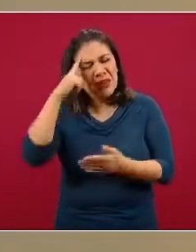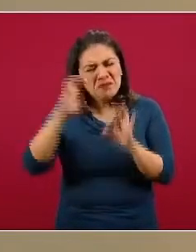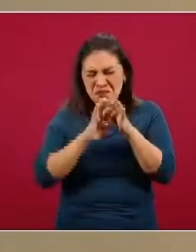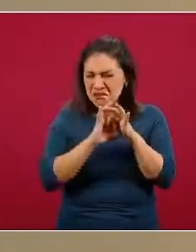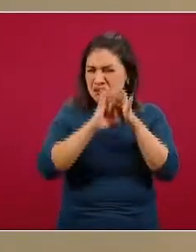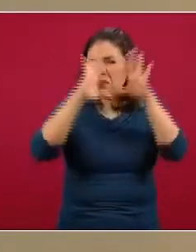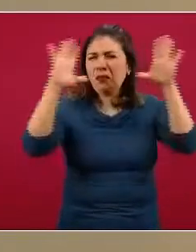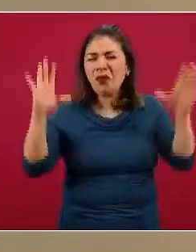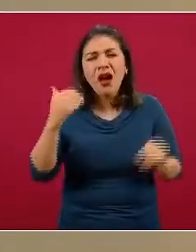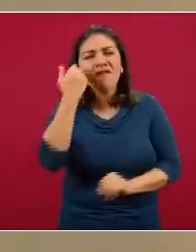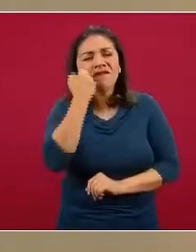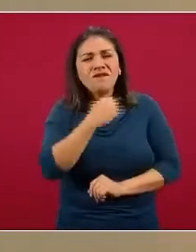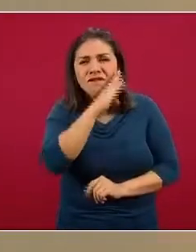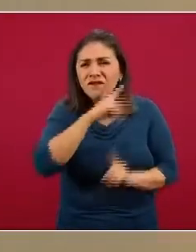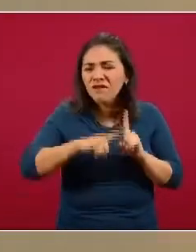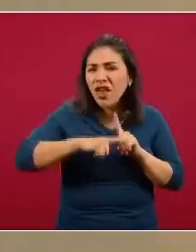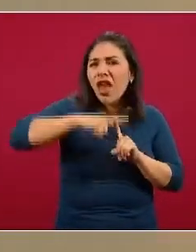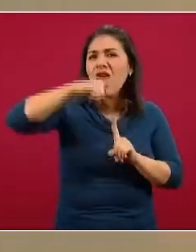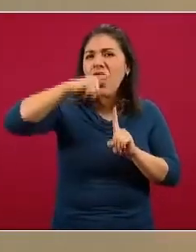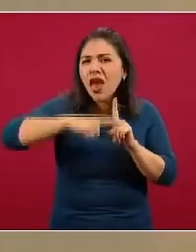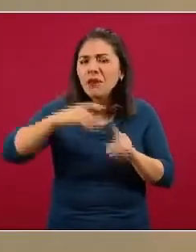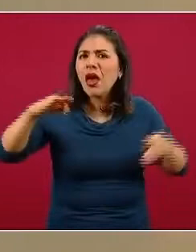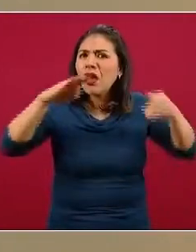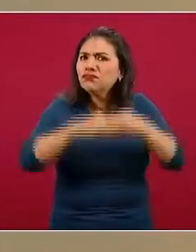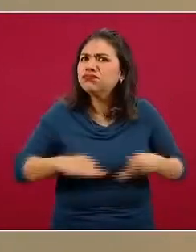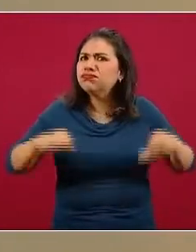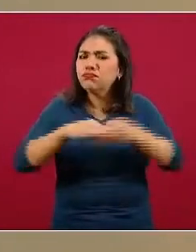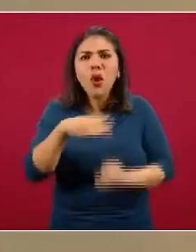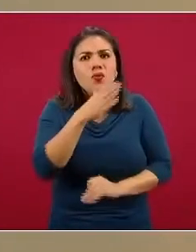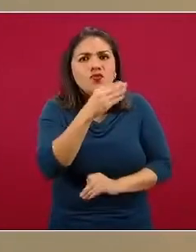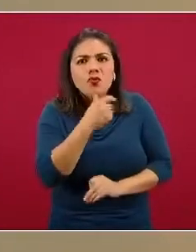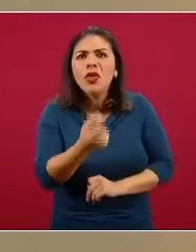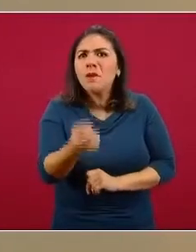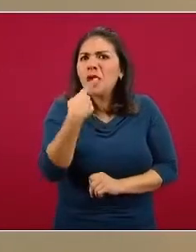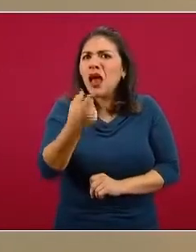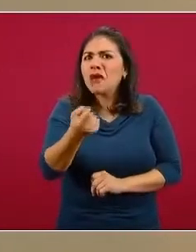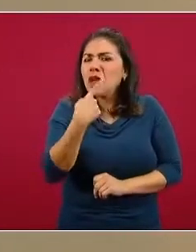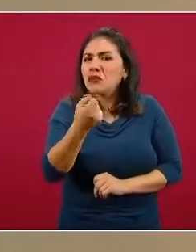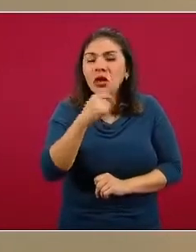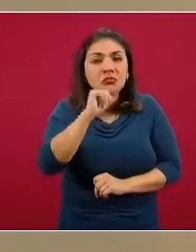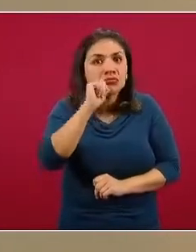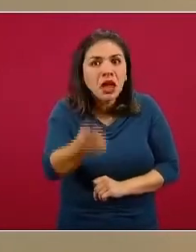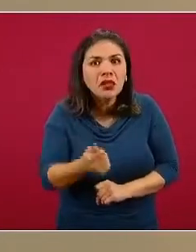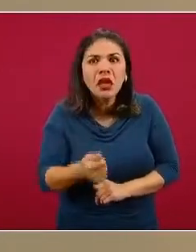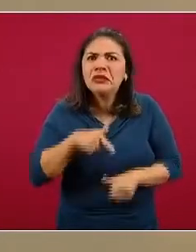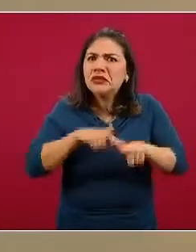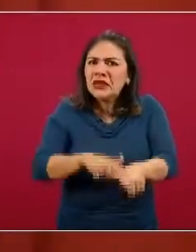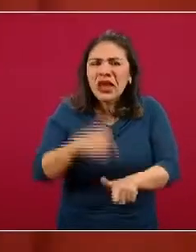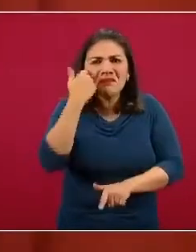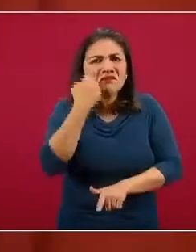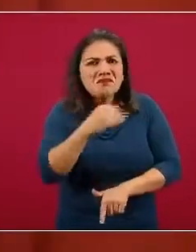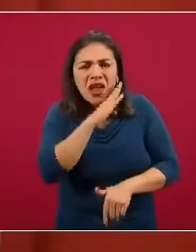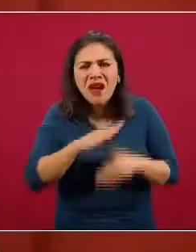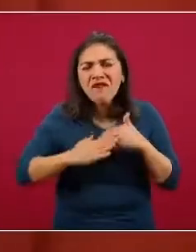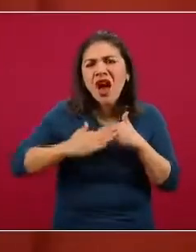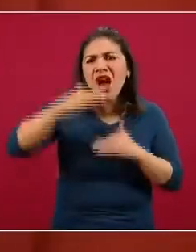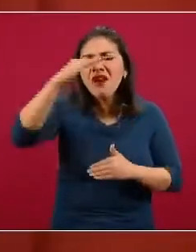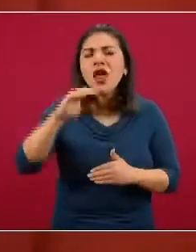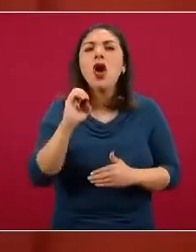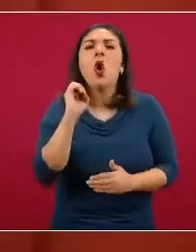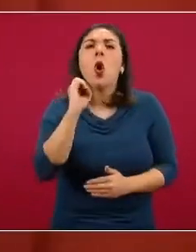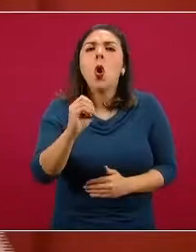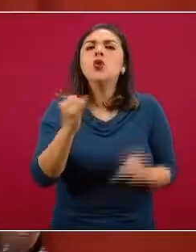desorientación, fiebre persistente que no se quita inclusive al tomar algún medicamento,